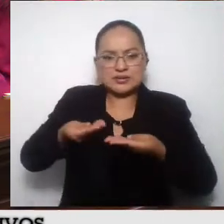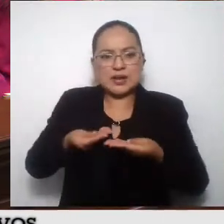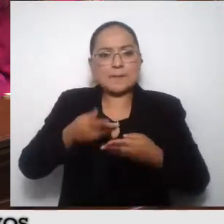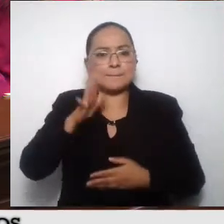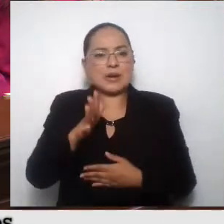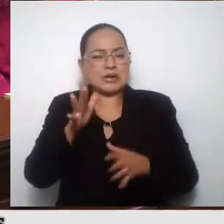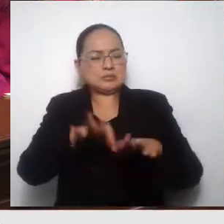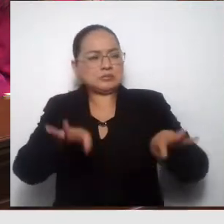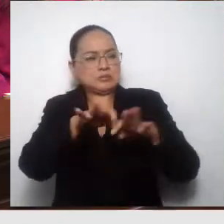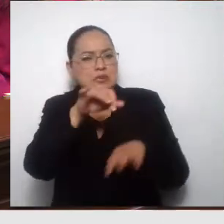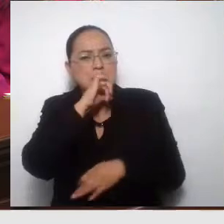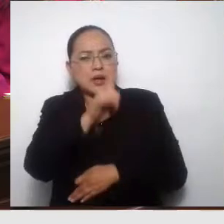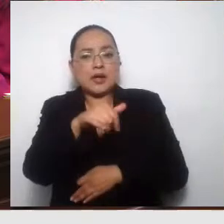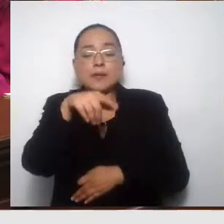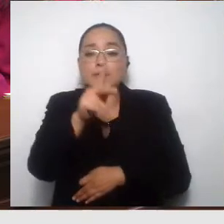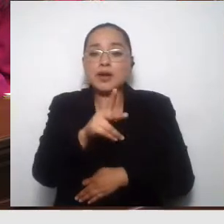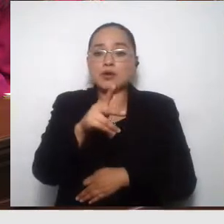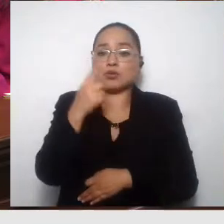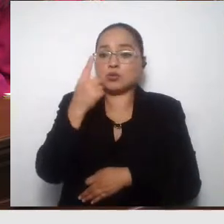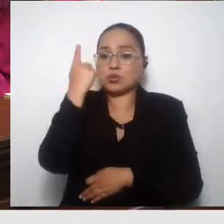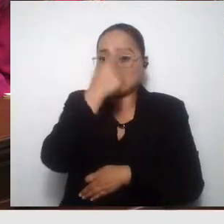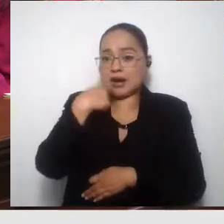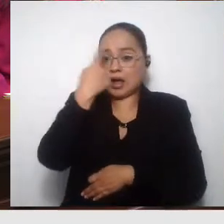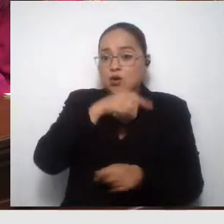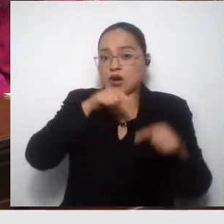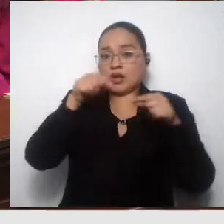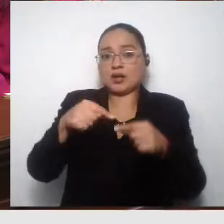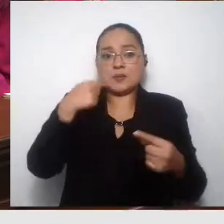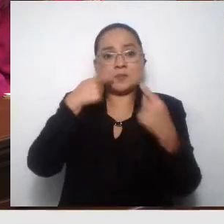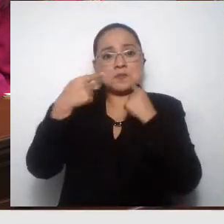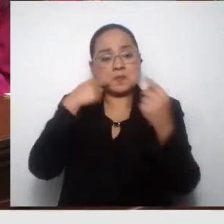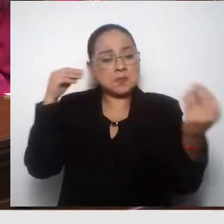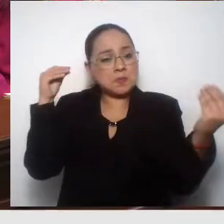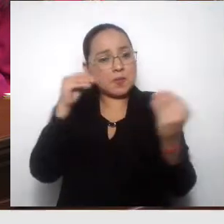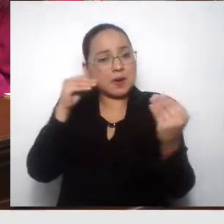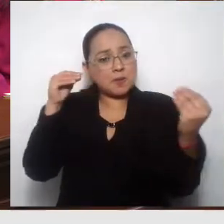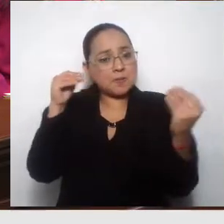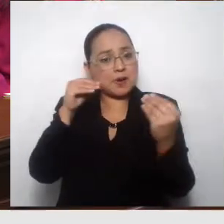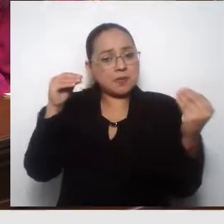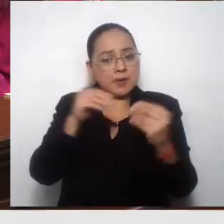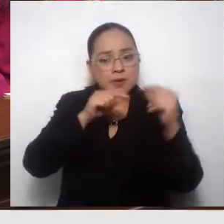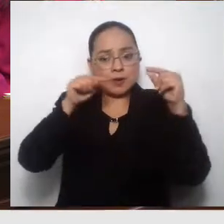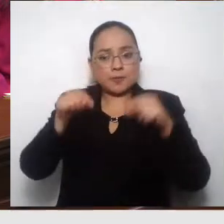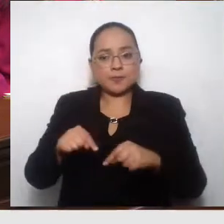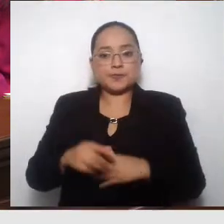ya con casi una hora de posicionamientos aquí. Entonces,